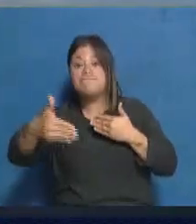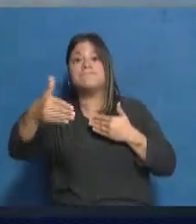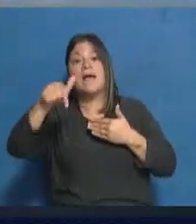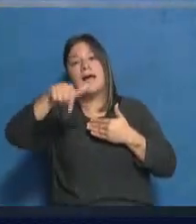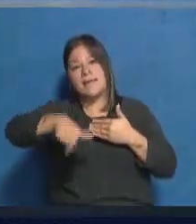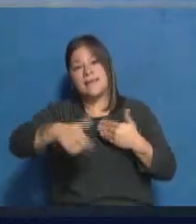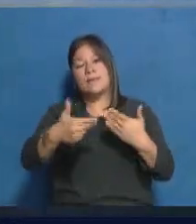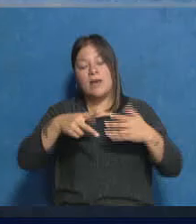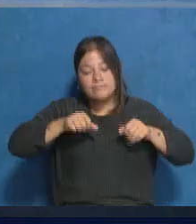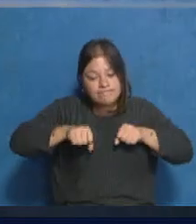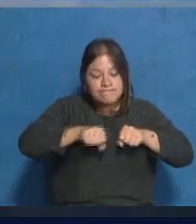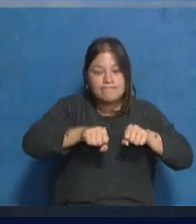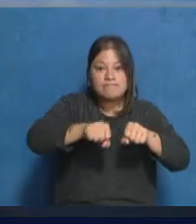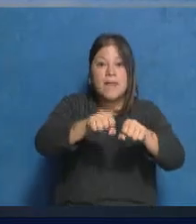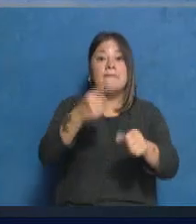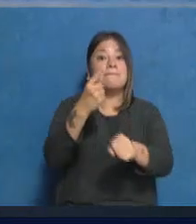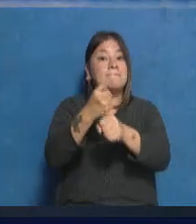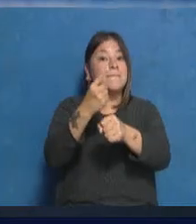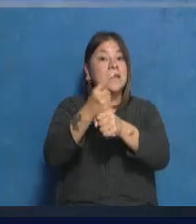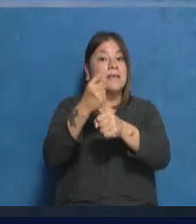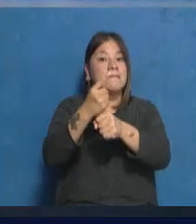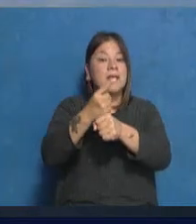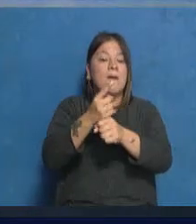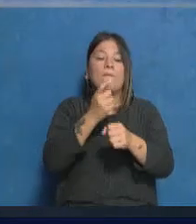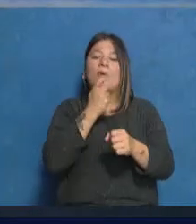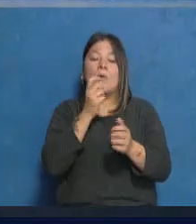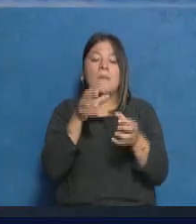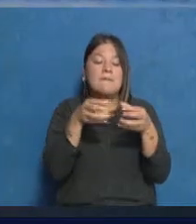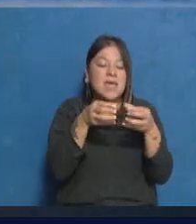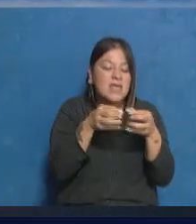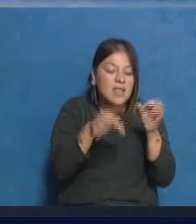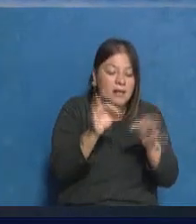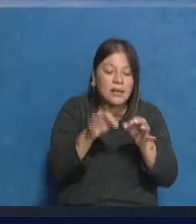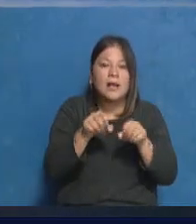puede realizar el primer corte. Y como queda alguna que otra piedrita, se hace corte,